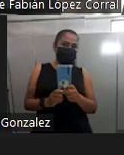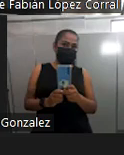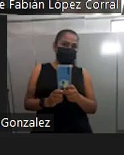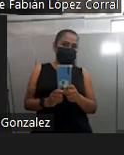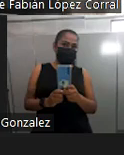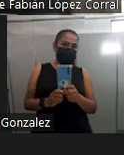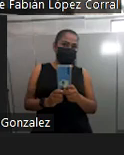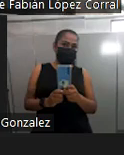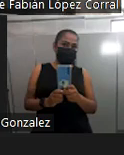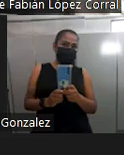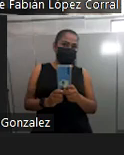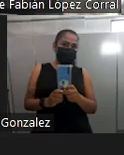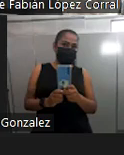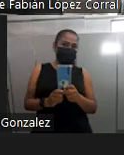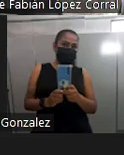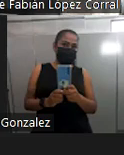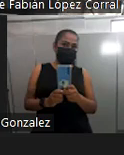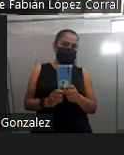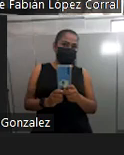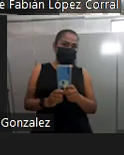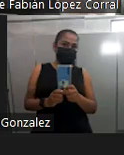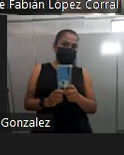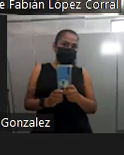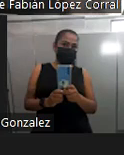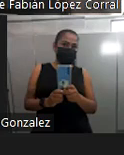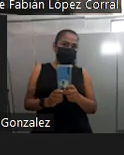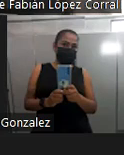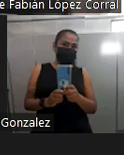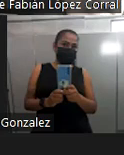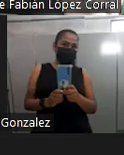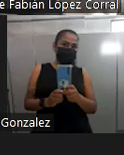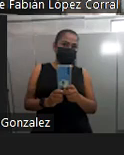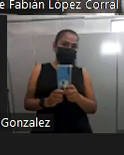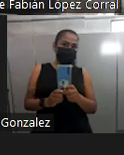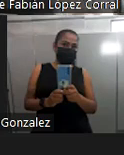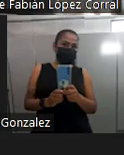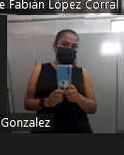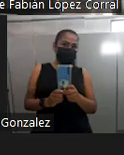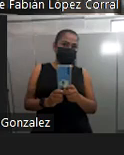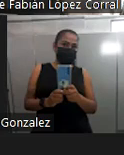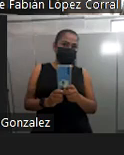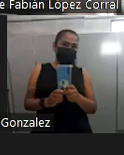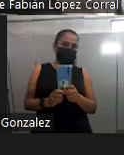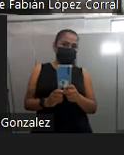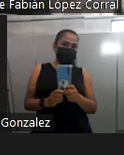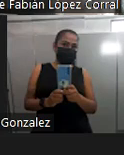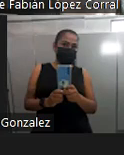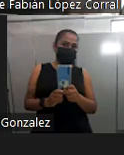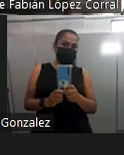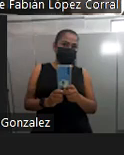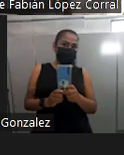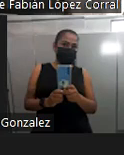metales industriales que son muchos vamos por los más importantes aluminio hierro